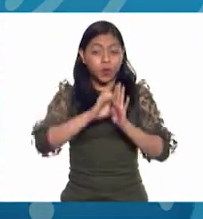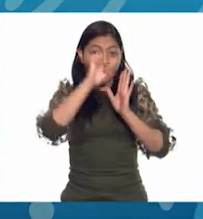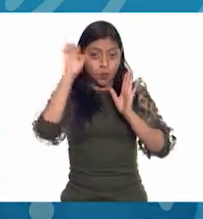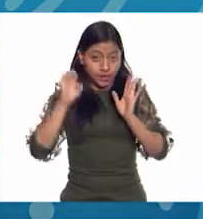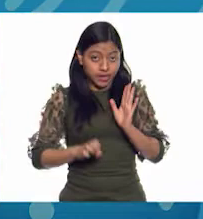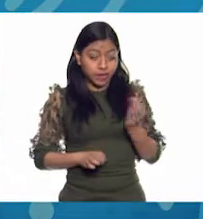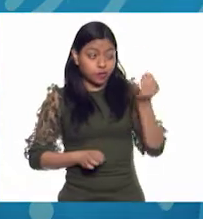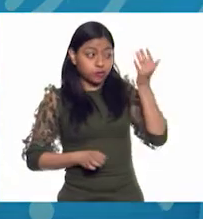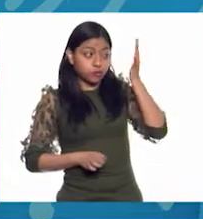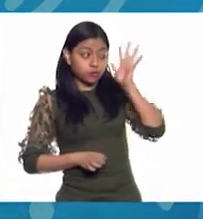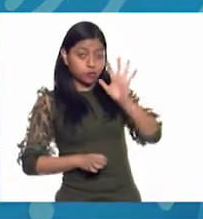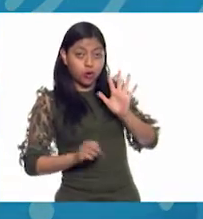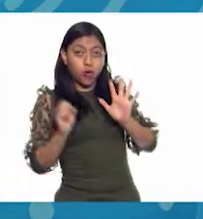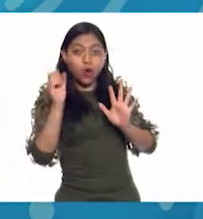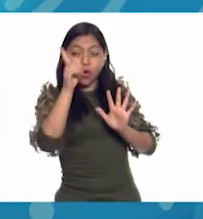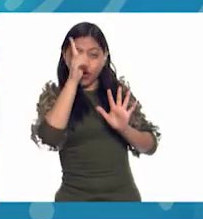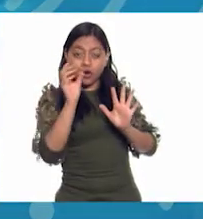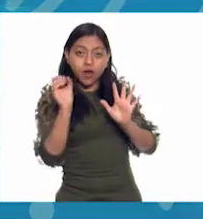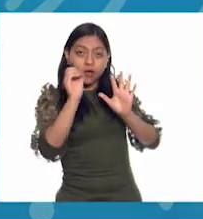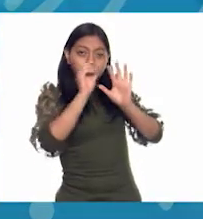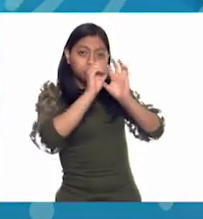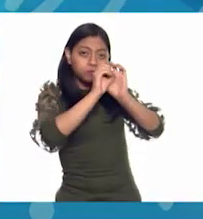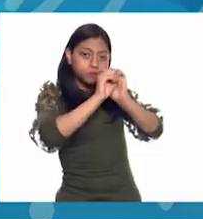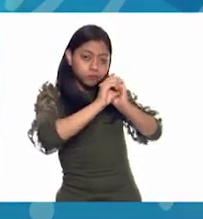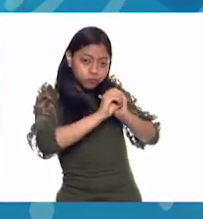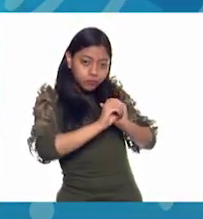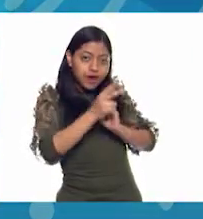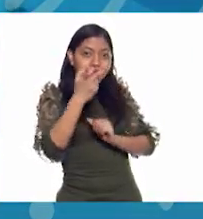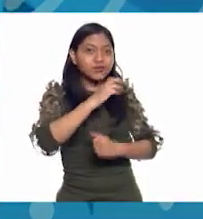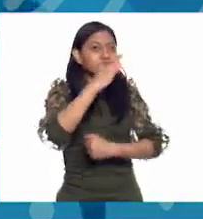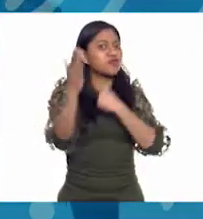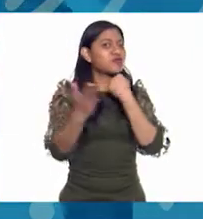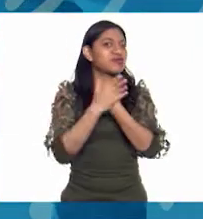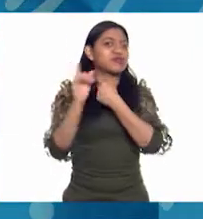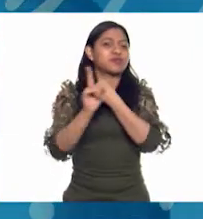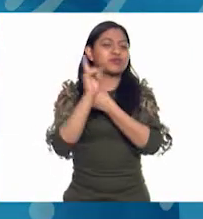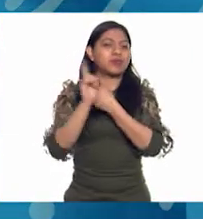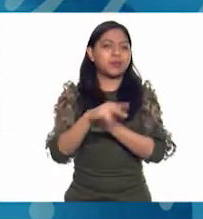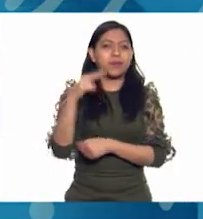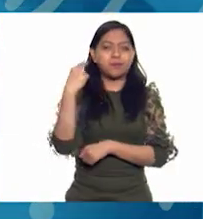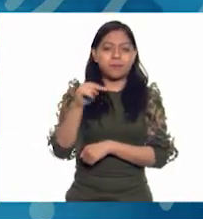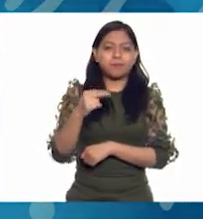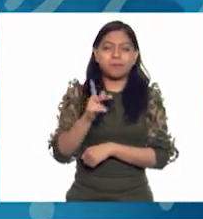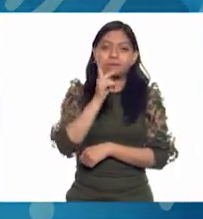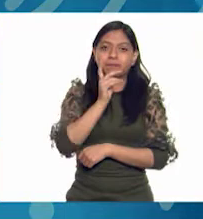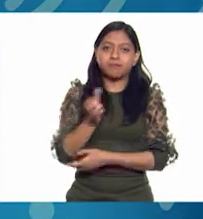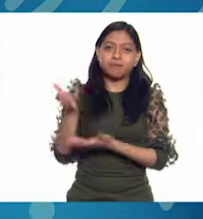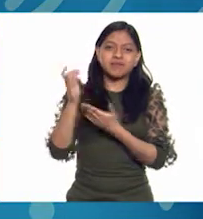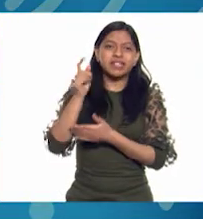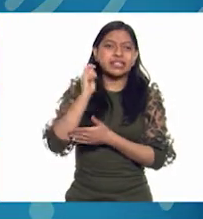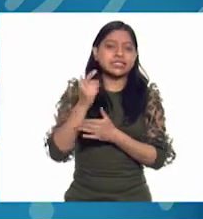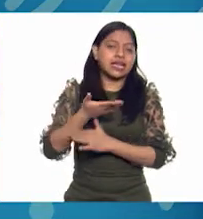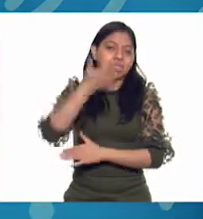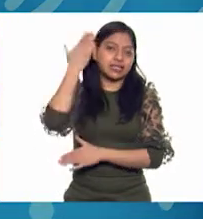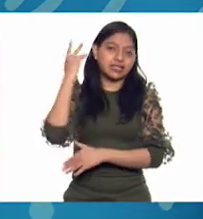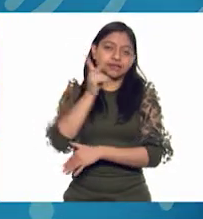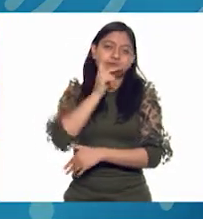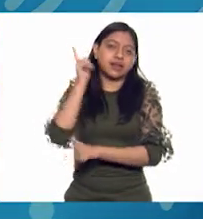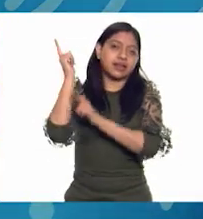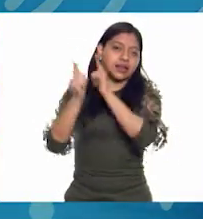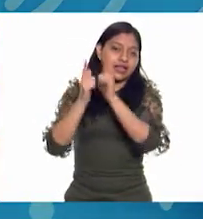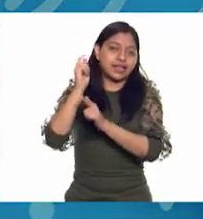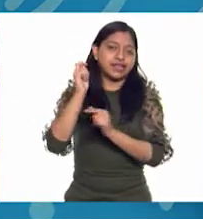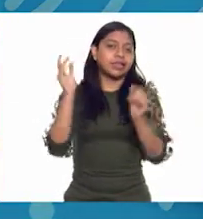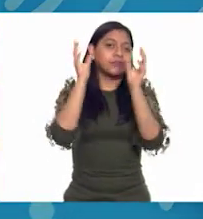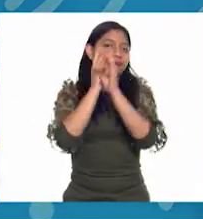era un presagio de mala suerte o de una catástrofe. La palabra eclipse viene del griego ekleipsis, que quiere decir